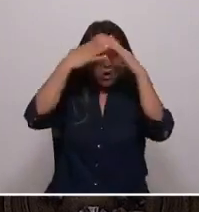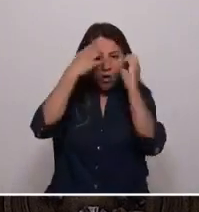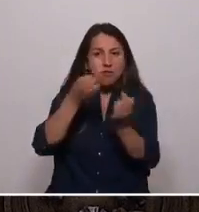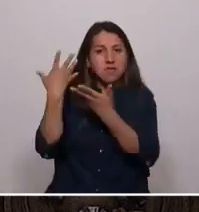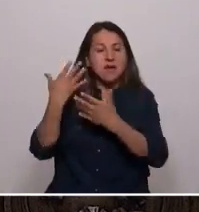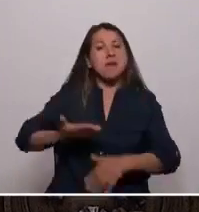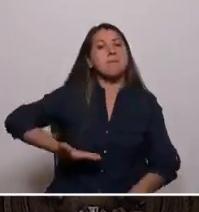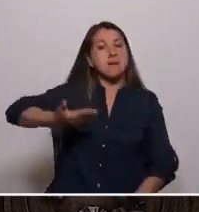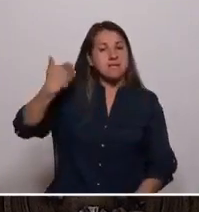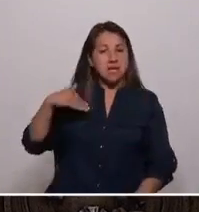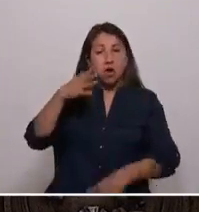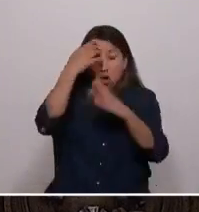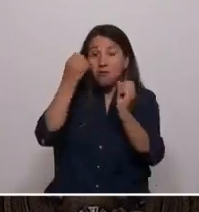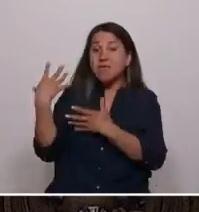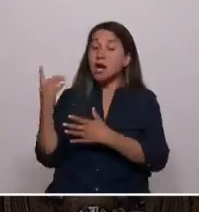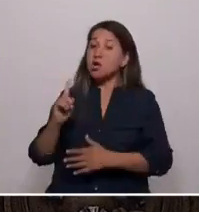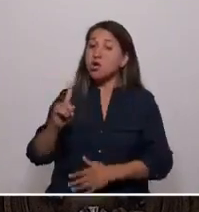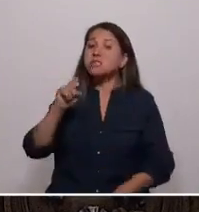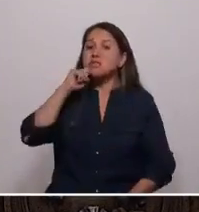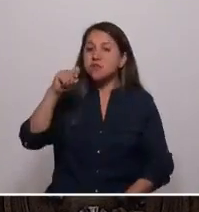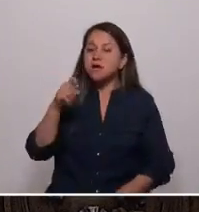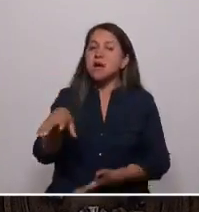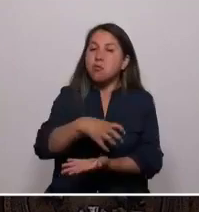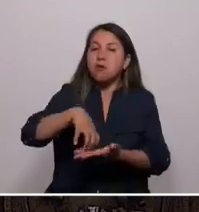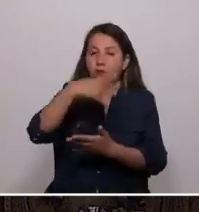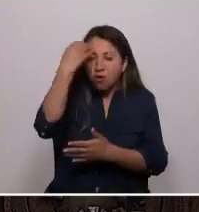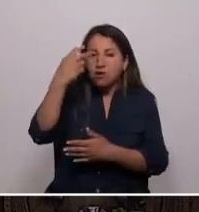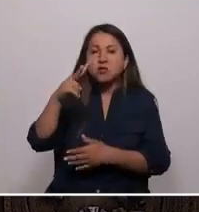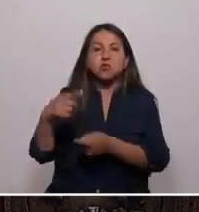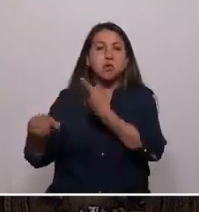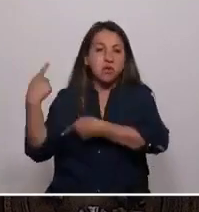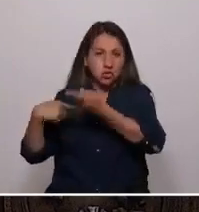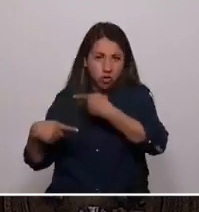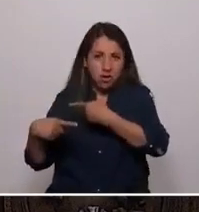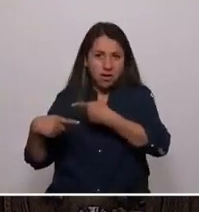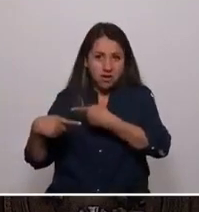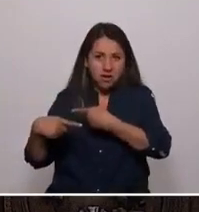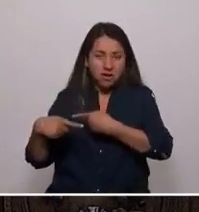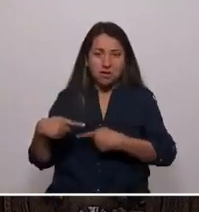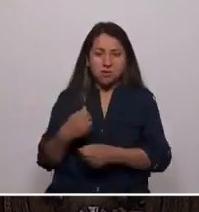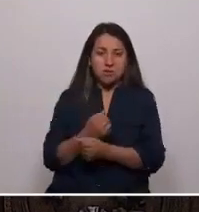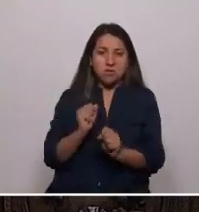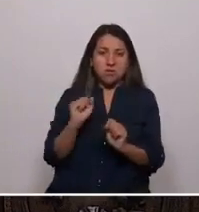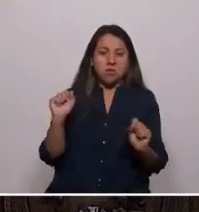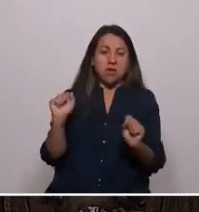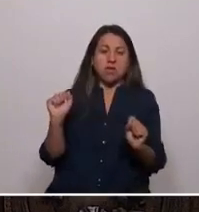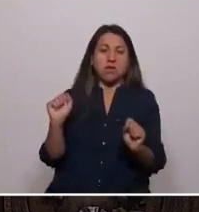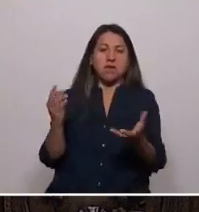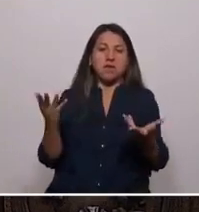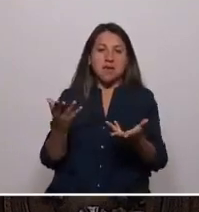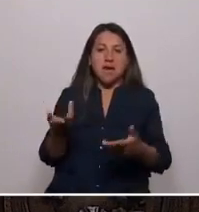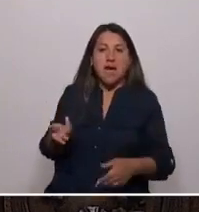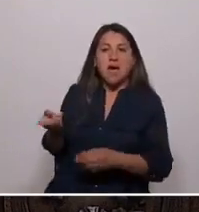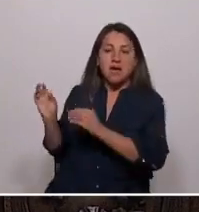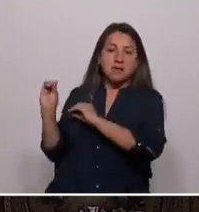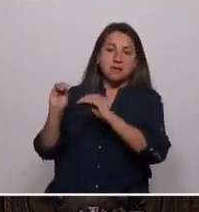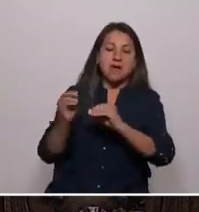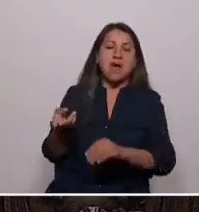pero no para olvidarlo, porque el pueblo que olvida su historia está indefectiblemente condenado a repetir sus